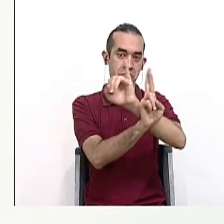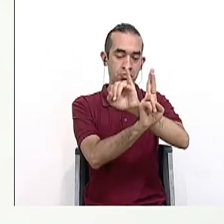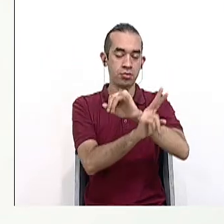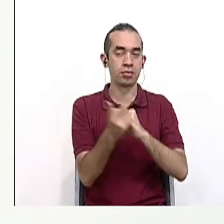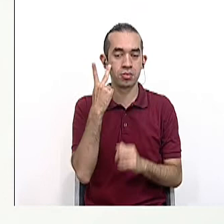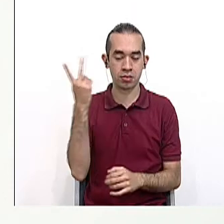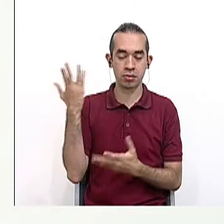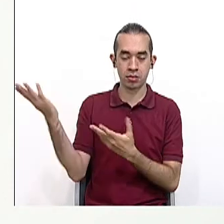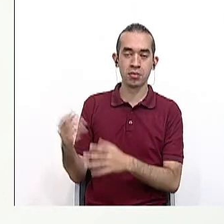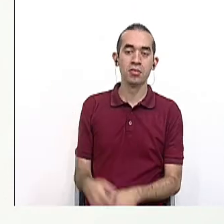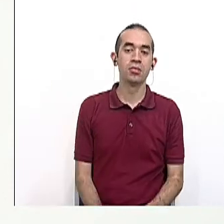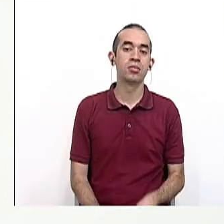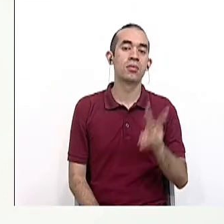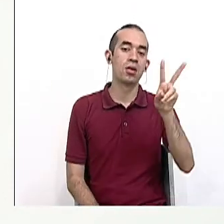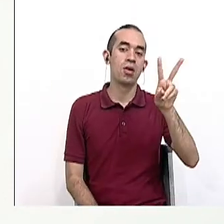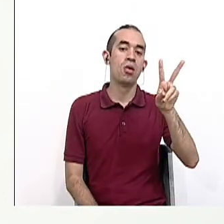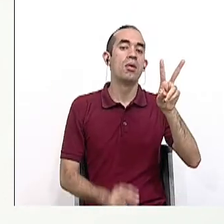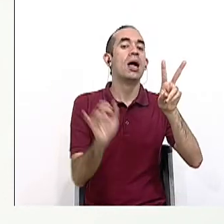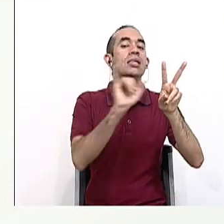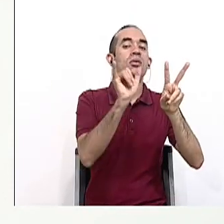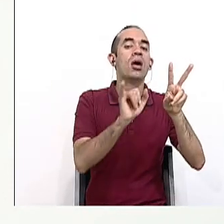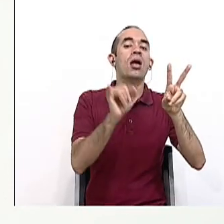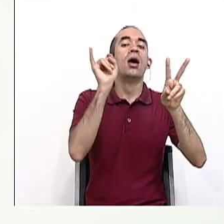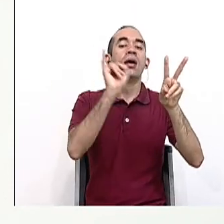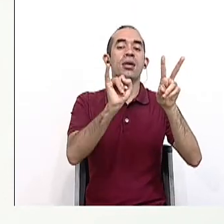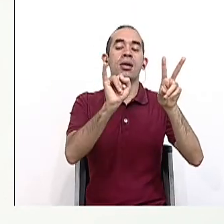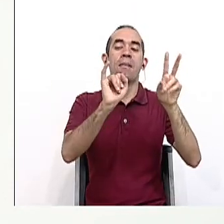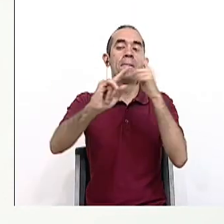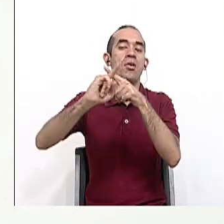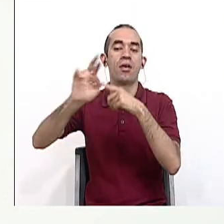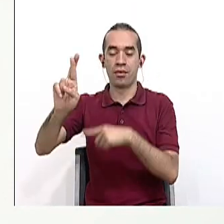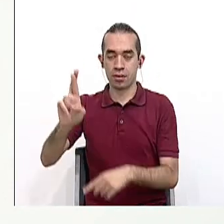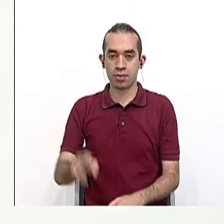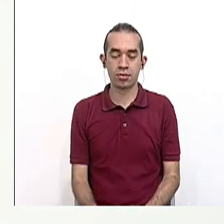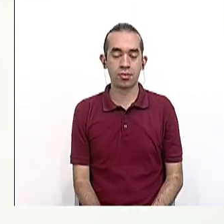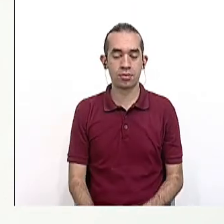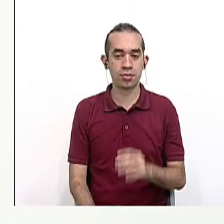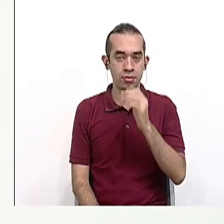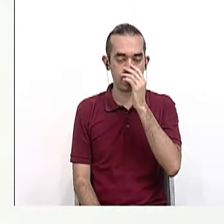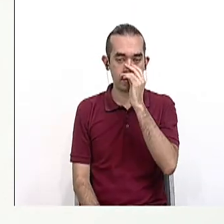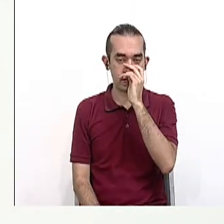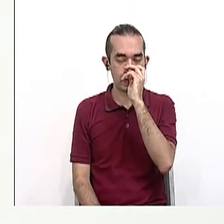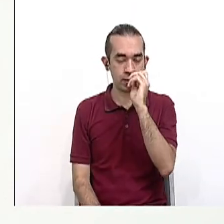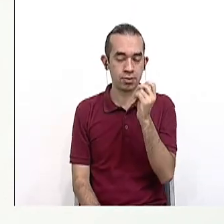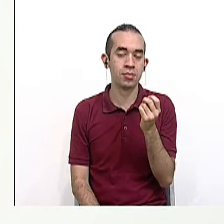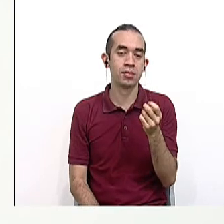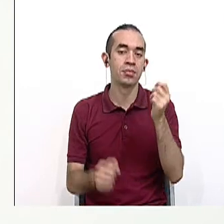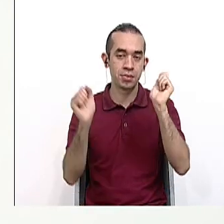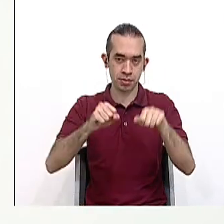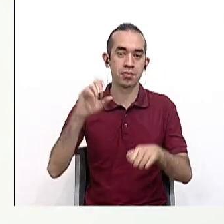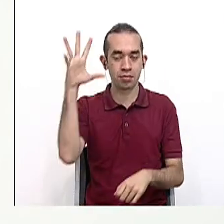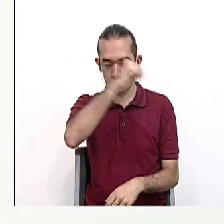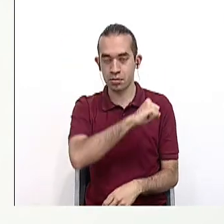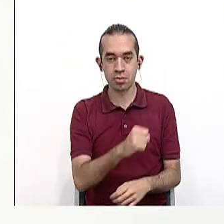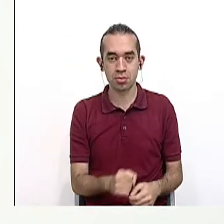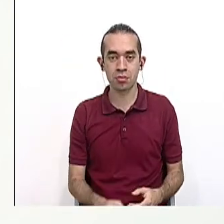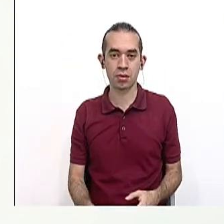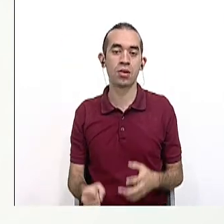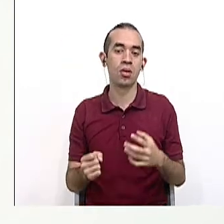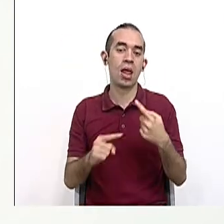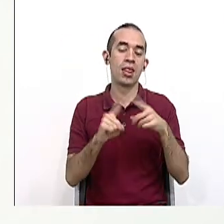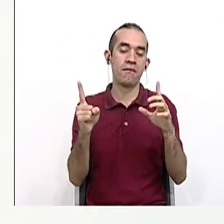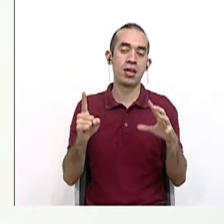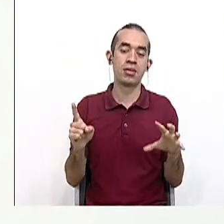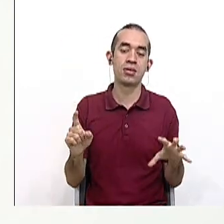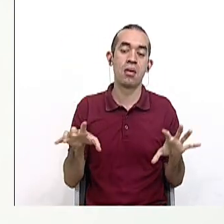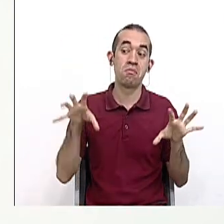imagen. V, o diferencia de potencial, es igual a I por R. De esa manera ya podríamos calcular la diferencia de potencial en